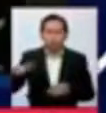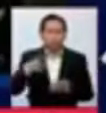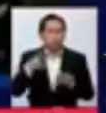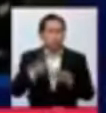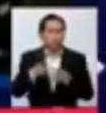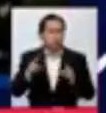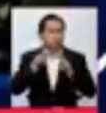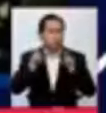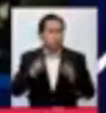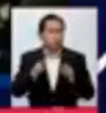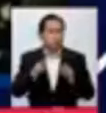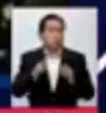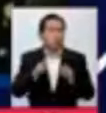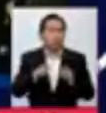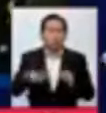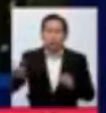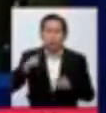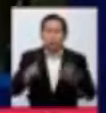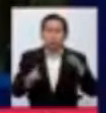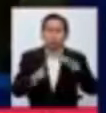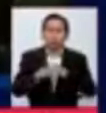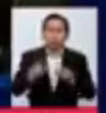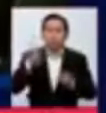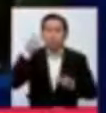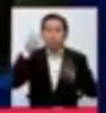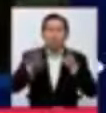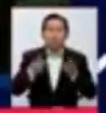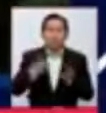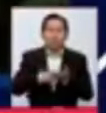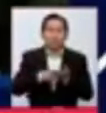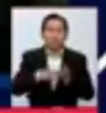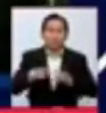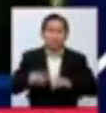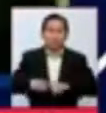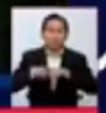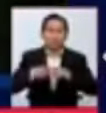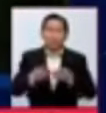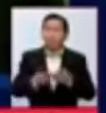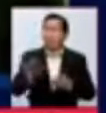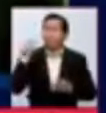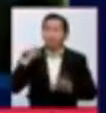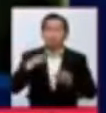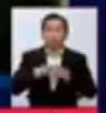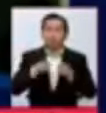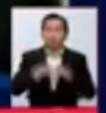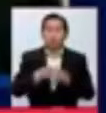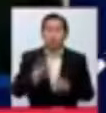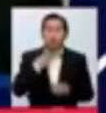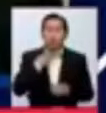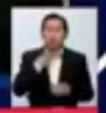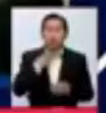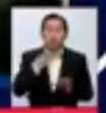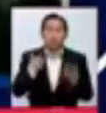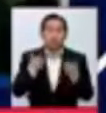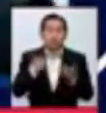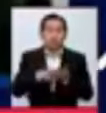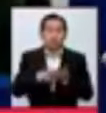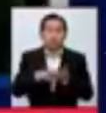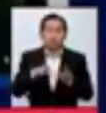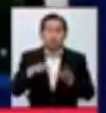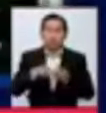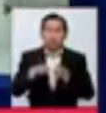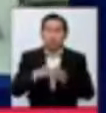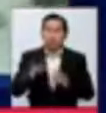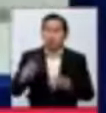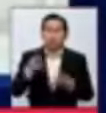penitenciarios. Por eso se han generado restricciones a las visitas. Evidentemente, la situación en ese momento no está generando esa posibilidad en